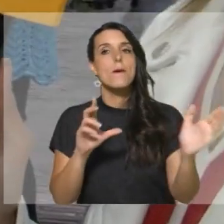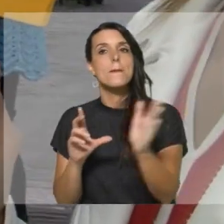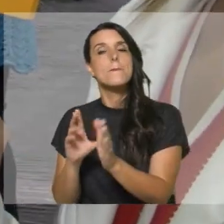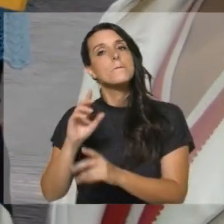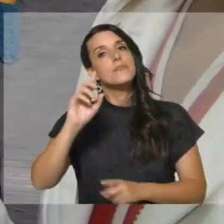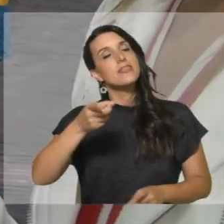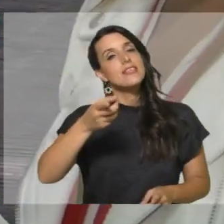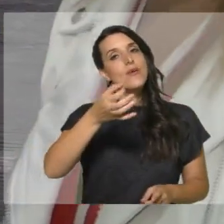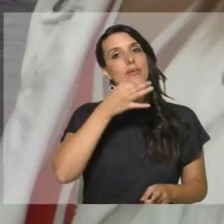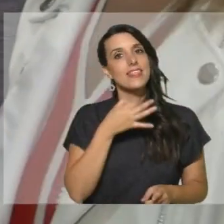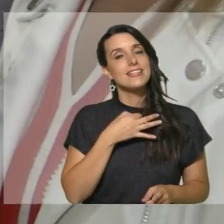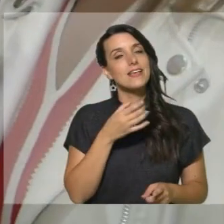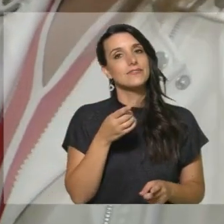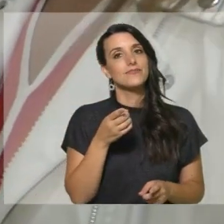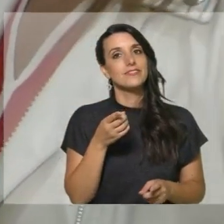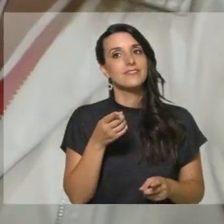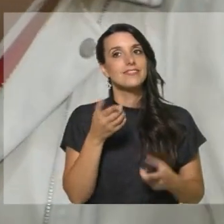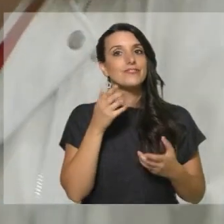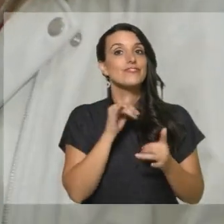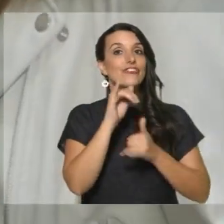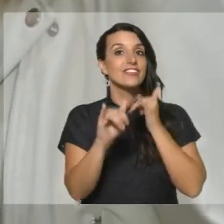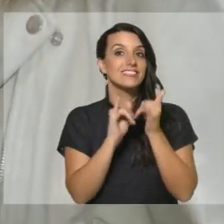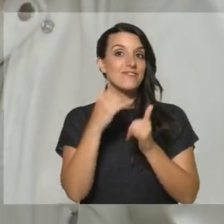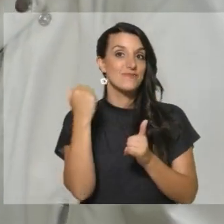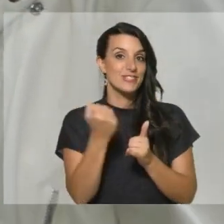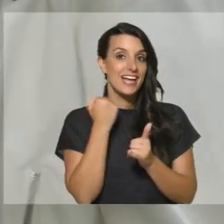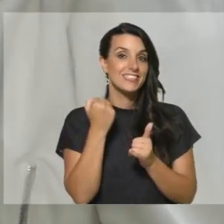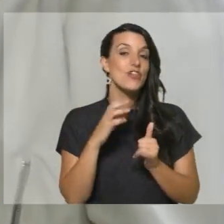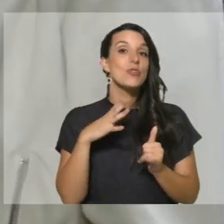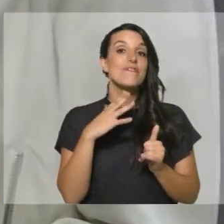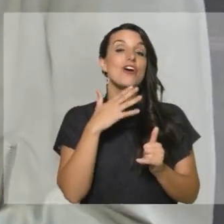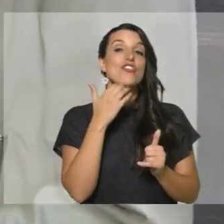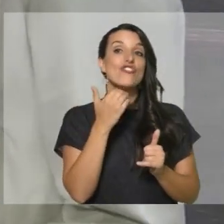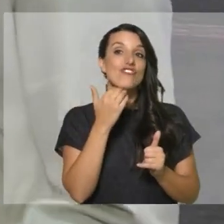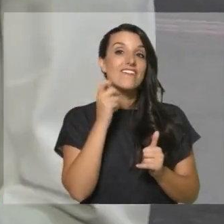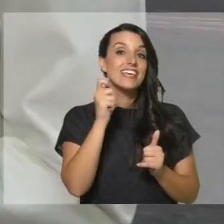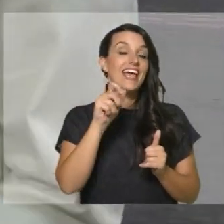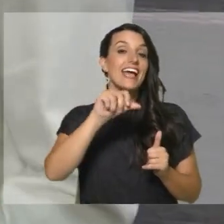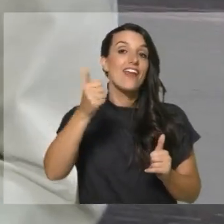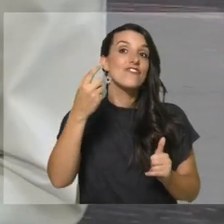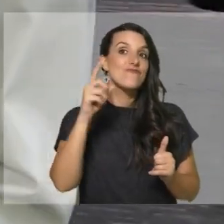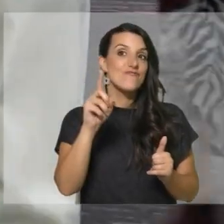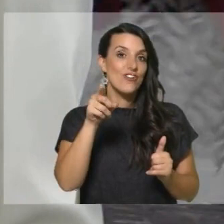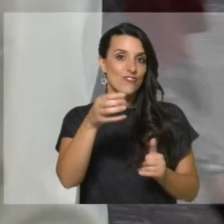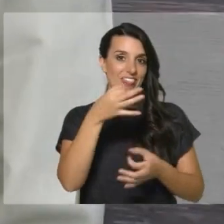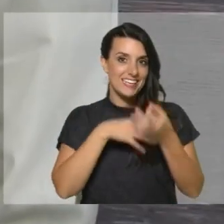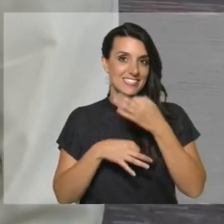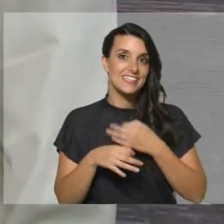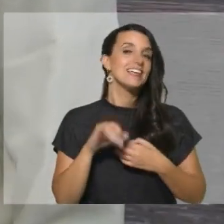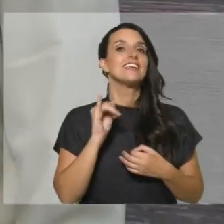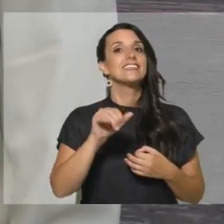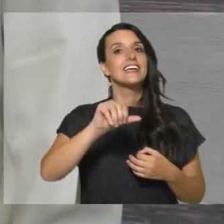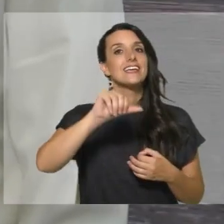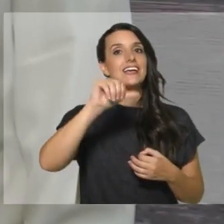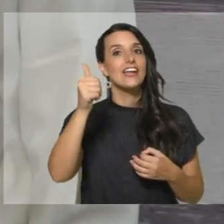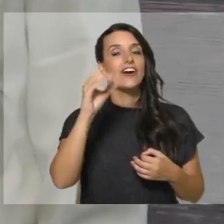prometías, Silvana, una primicia. En realidad se supone que todavía no se sabe quién es el ganador del premio, pero nos ibas a dar la primicia. El ganador